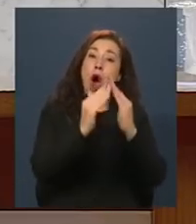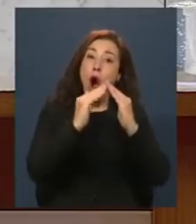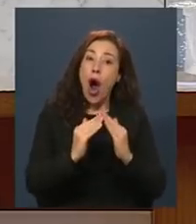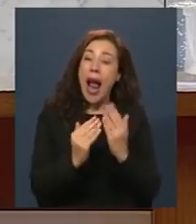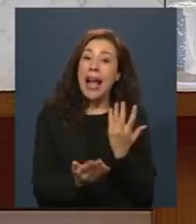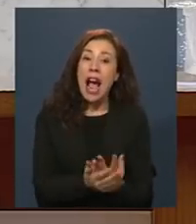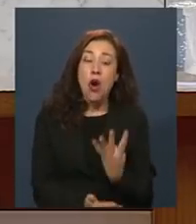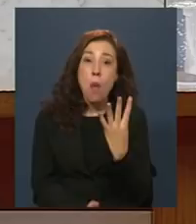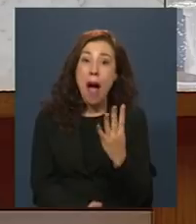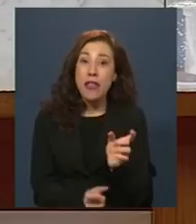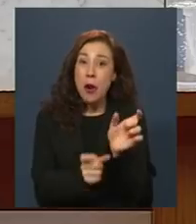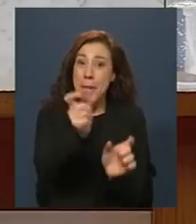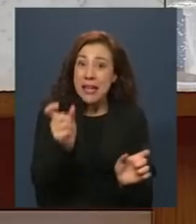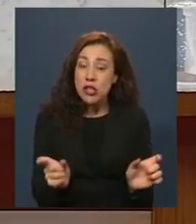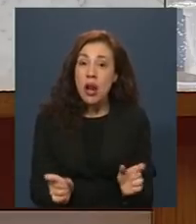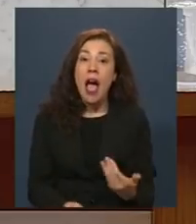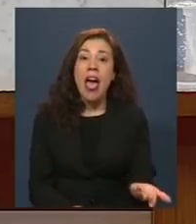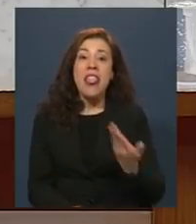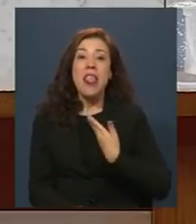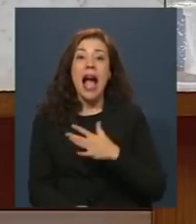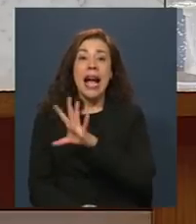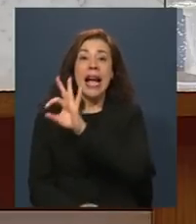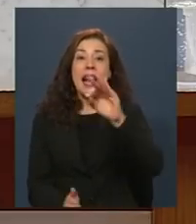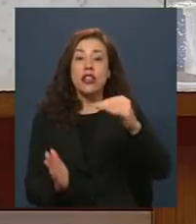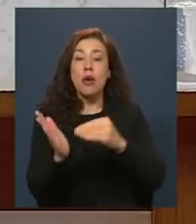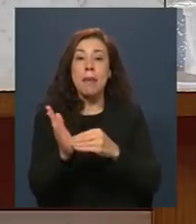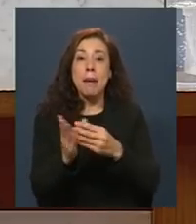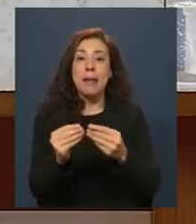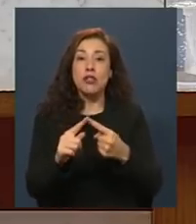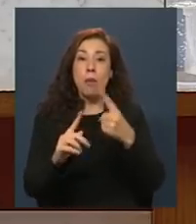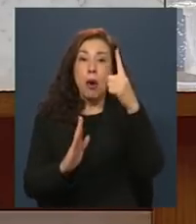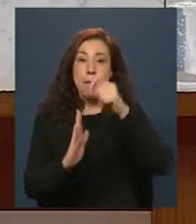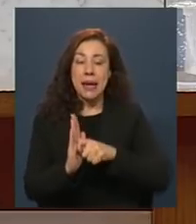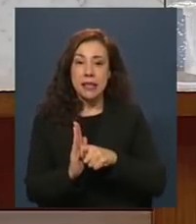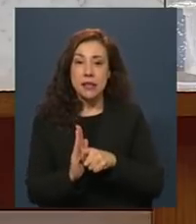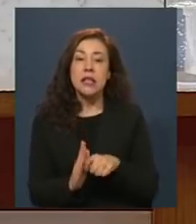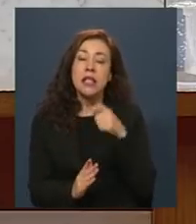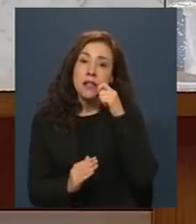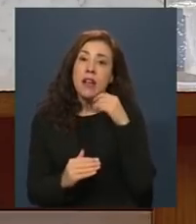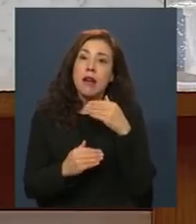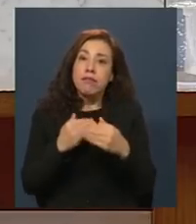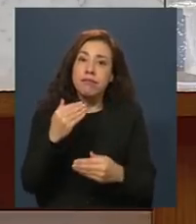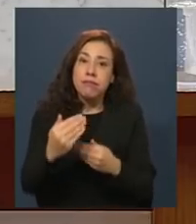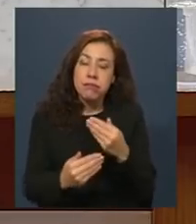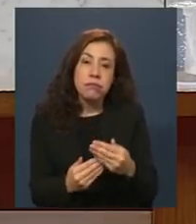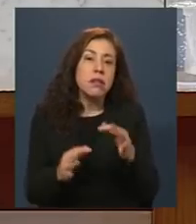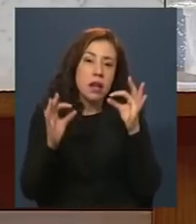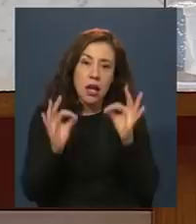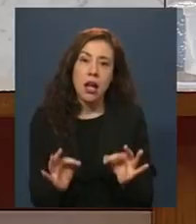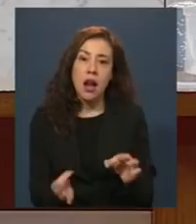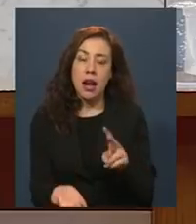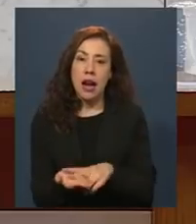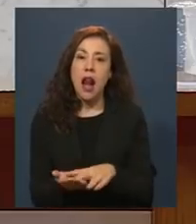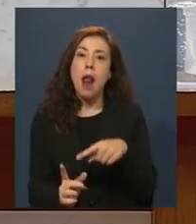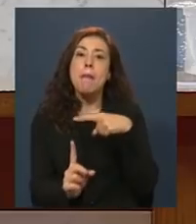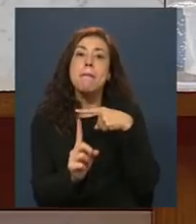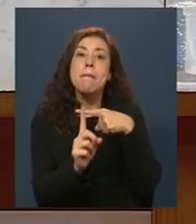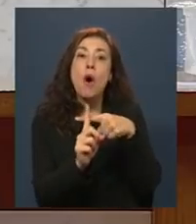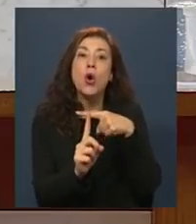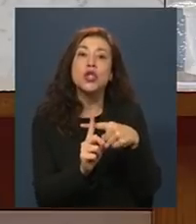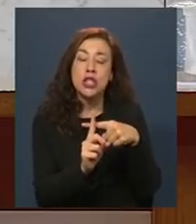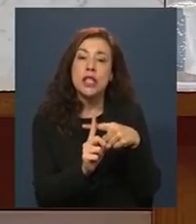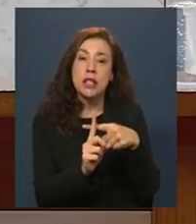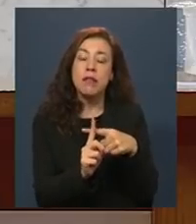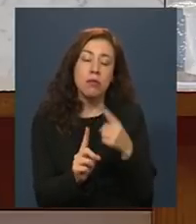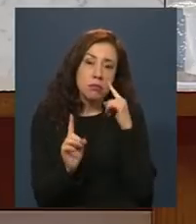integrantes obtiene 500.000 pesos mensuales. Constituye el progreso material palpable, positivo,